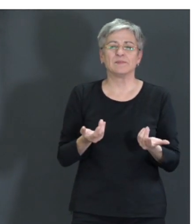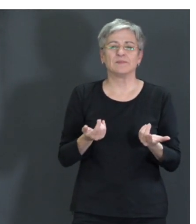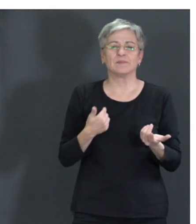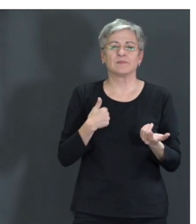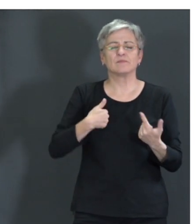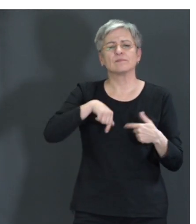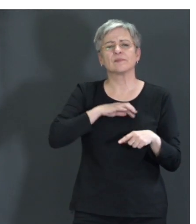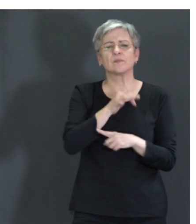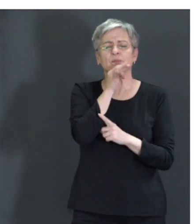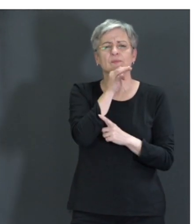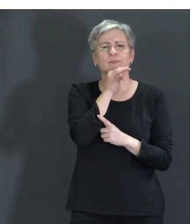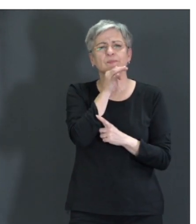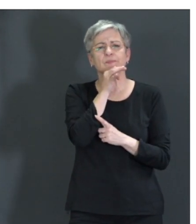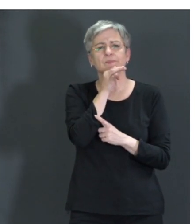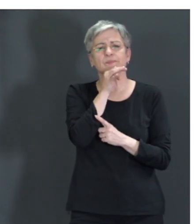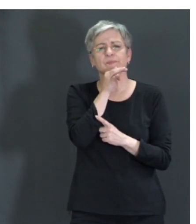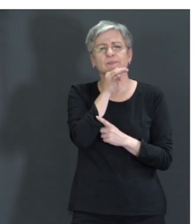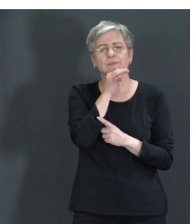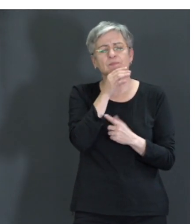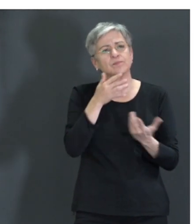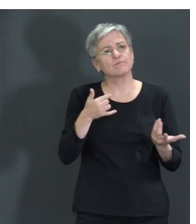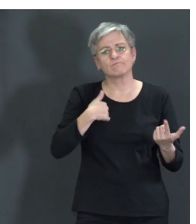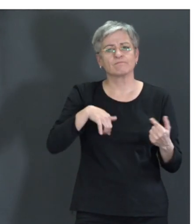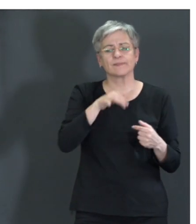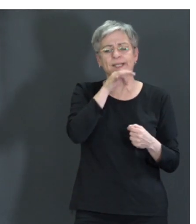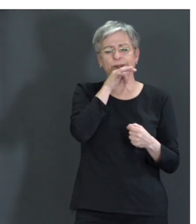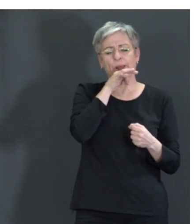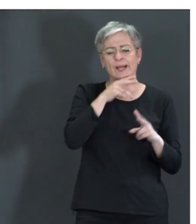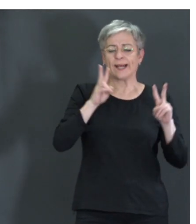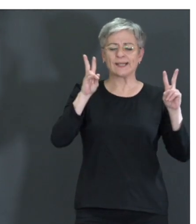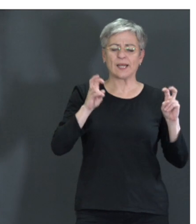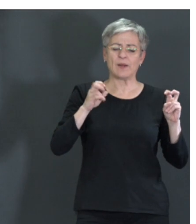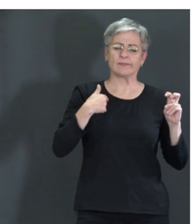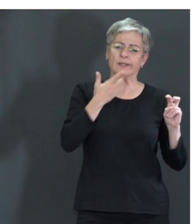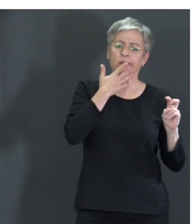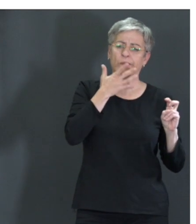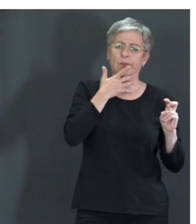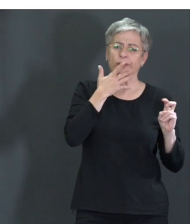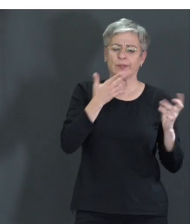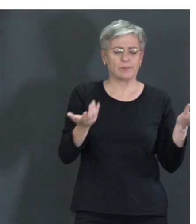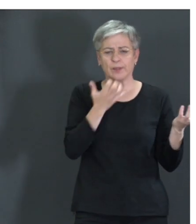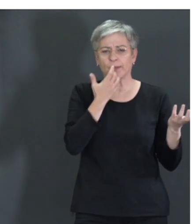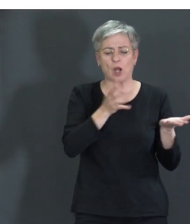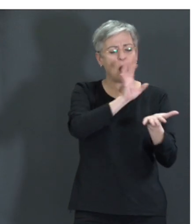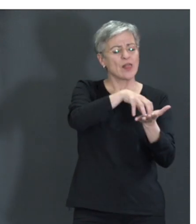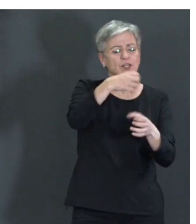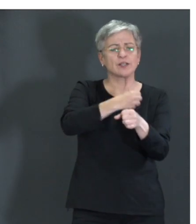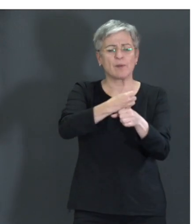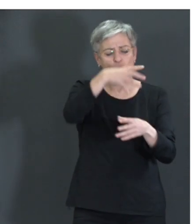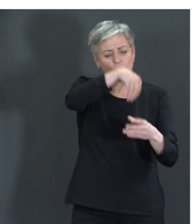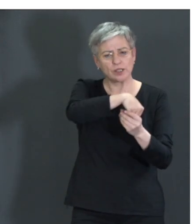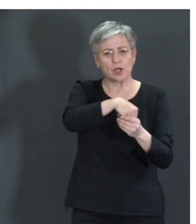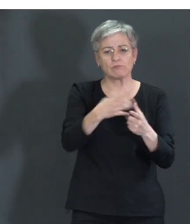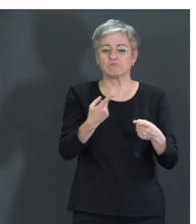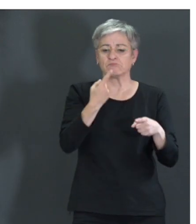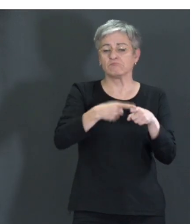todavía no tenemos no estamos muy familiarizados, ¿no? Con que en los centros de trabajo convivan personas